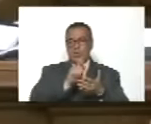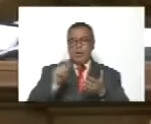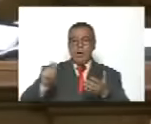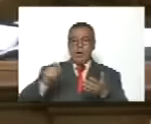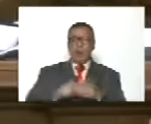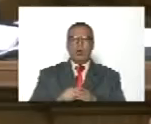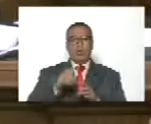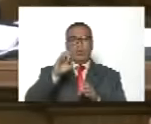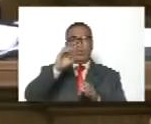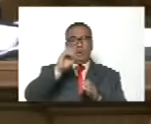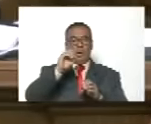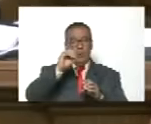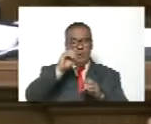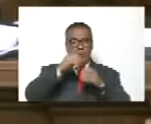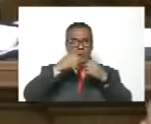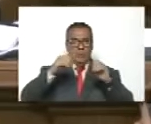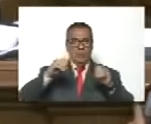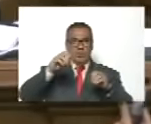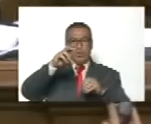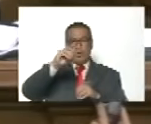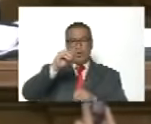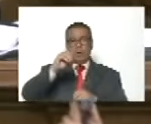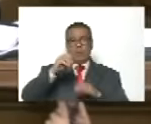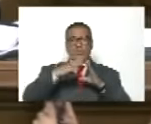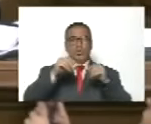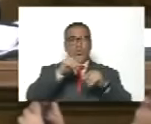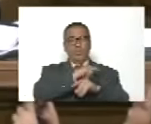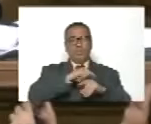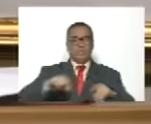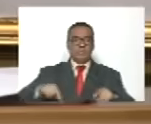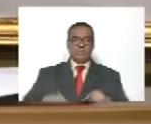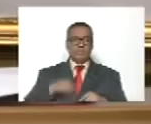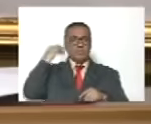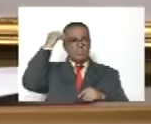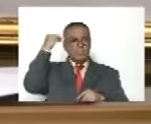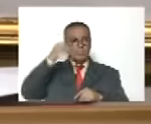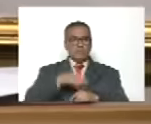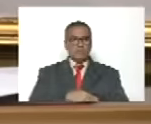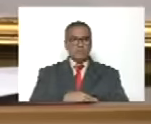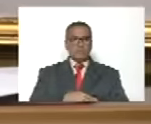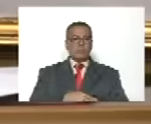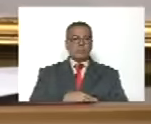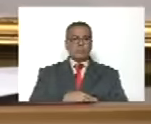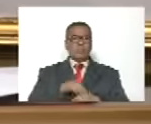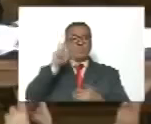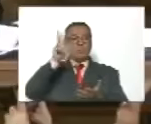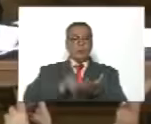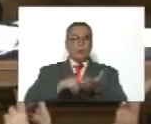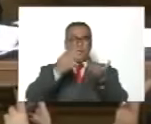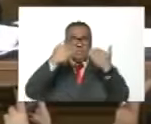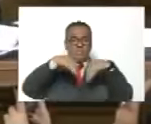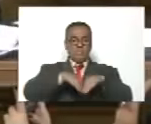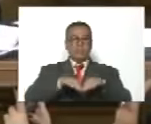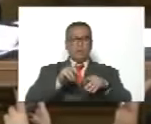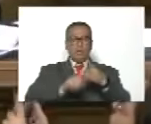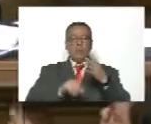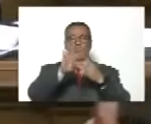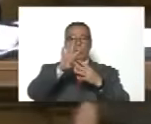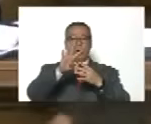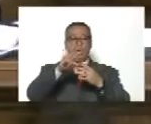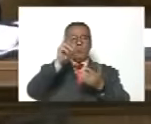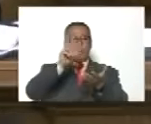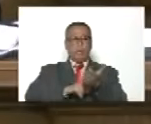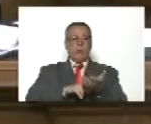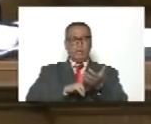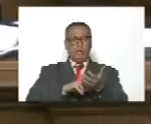los siguientes términos. Epígrafe, objeto, es todo, ciudadano presidente. En consideración al epígrafe, aprobado. Siguiente. Cuarto, se sugiere